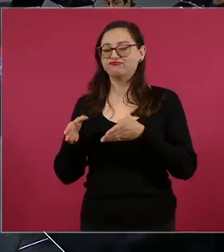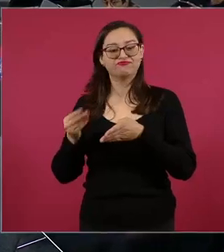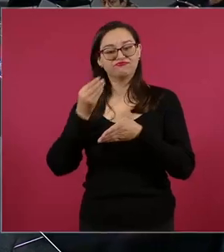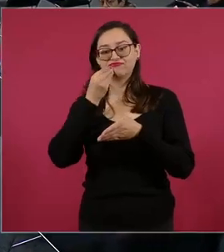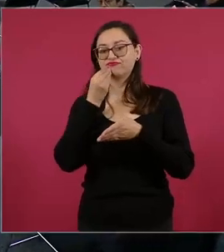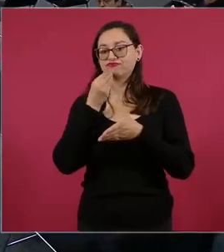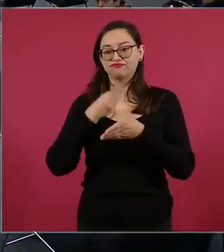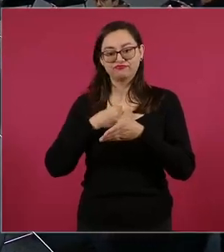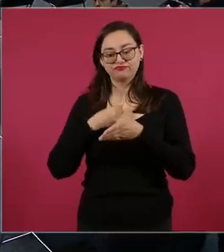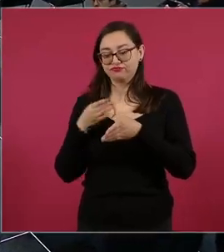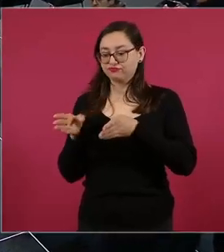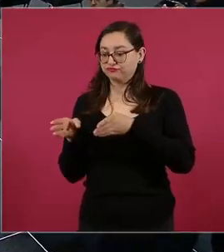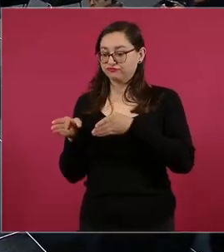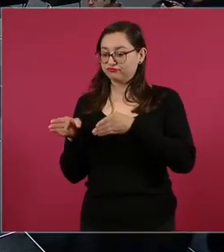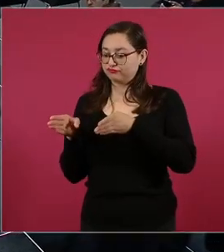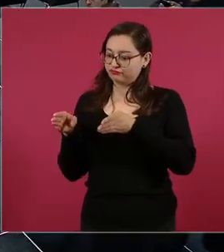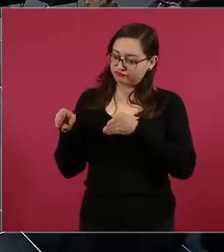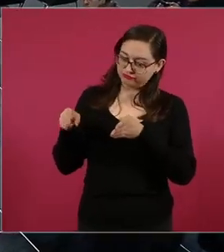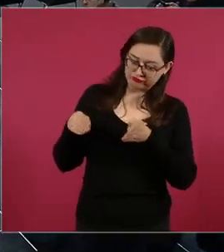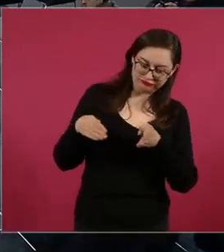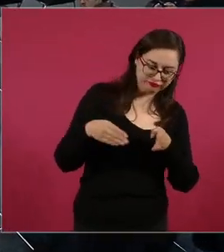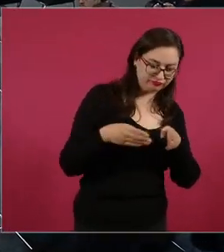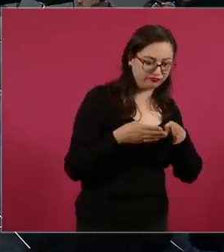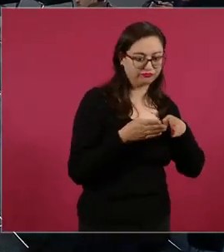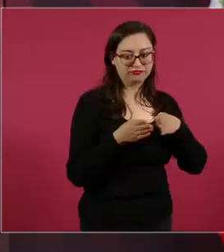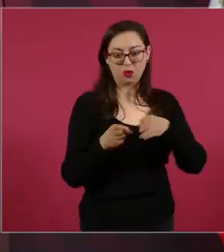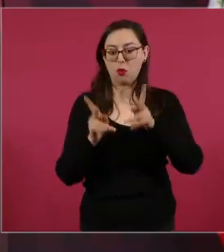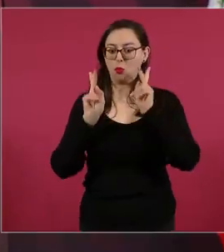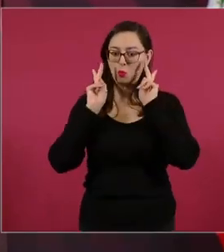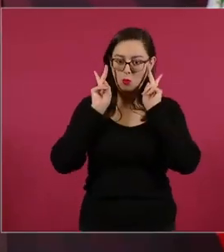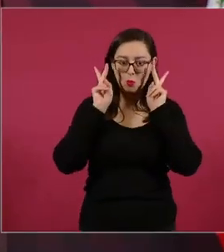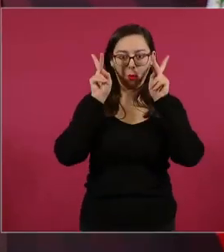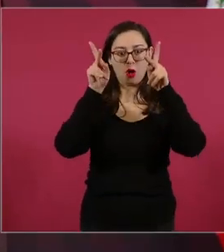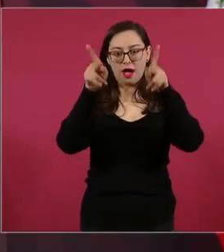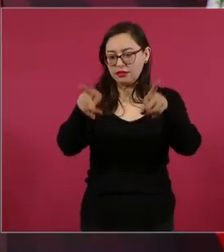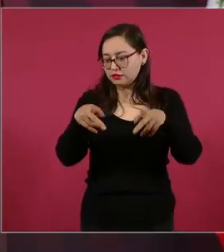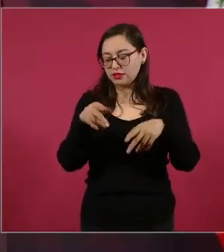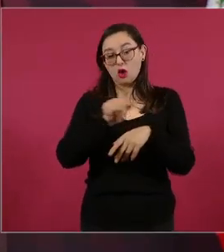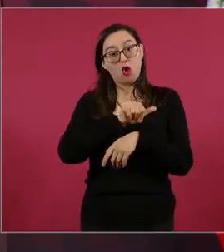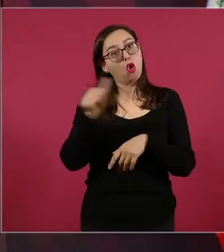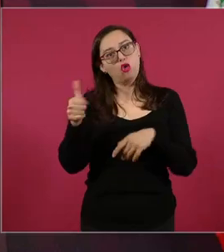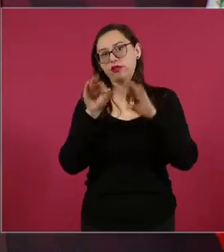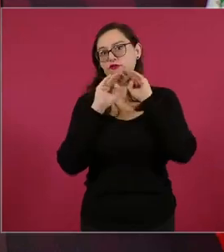a hacer puentes atirantados